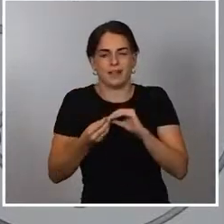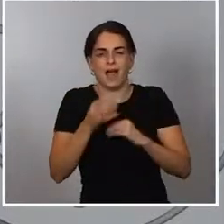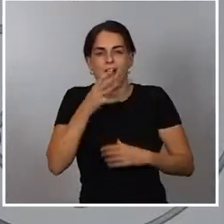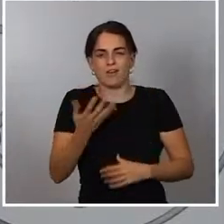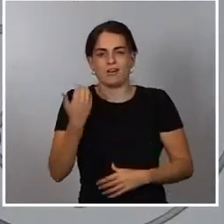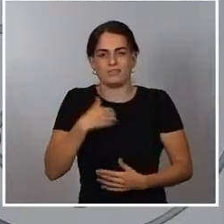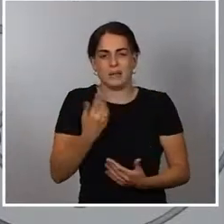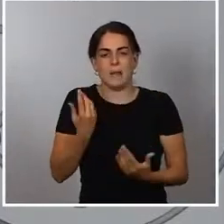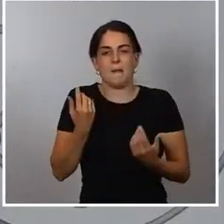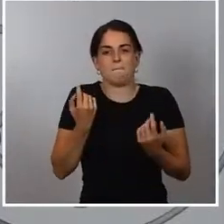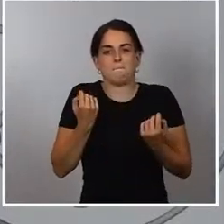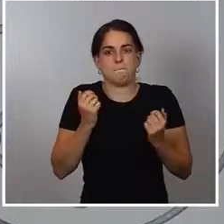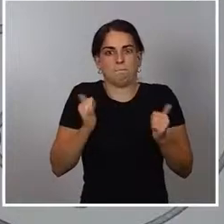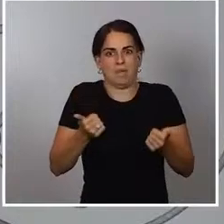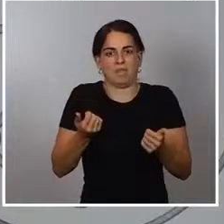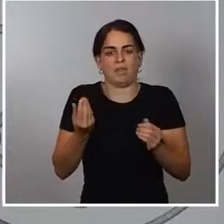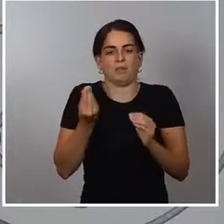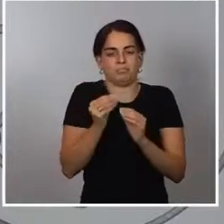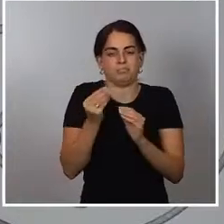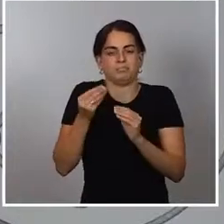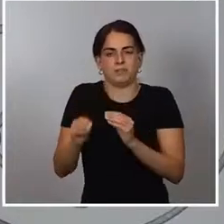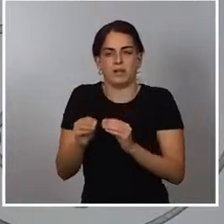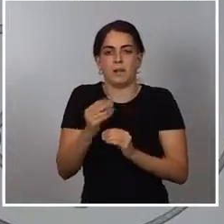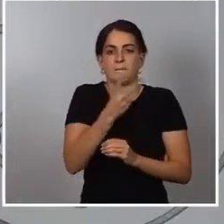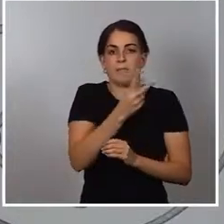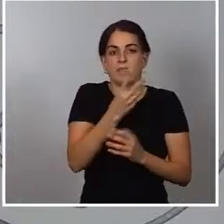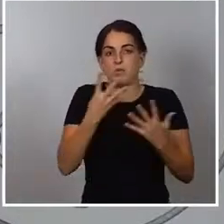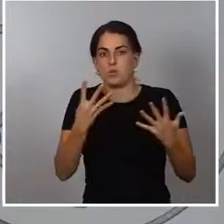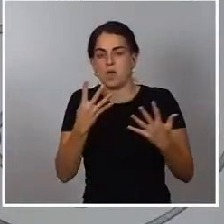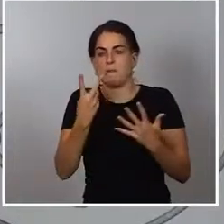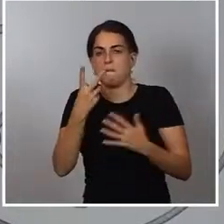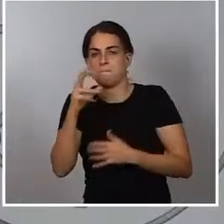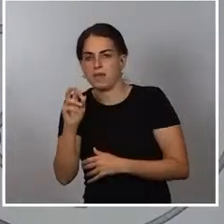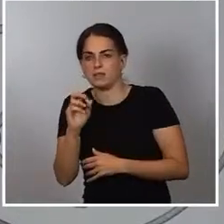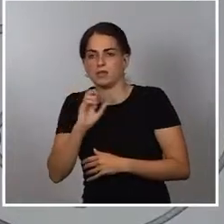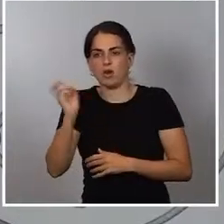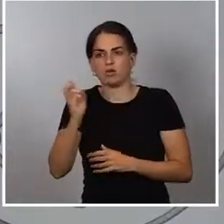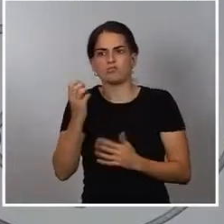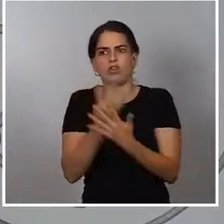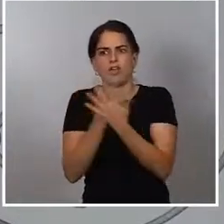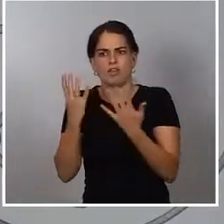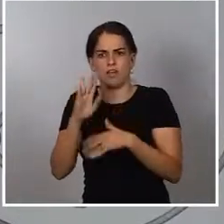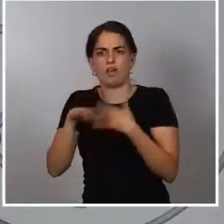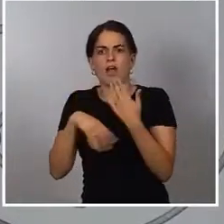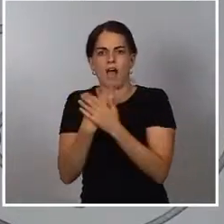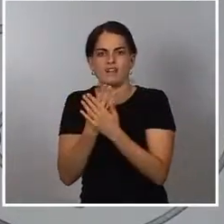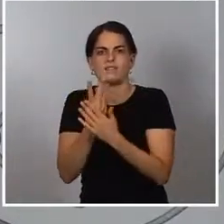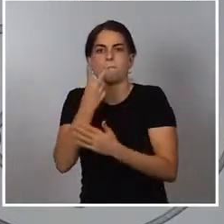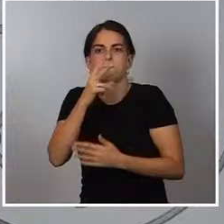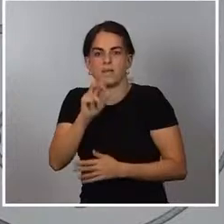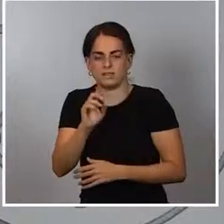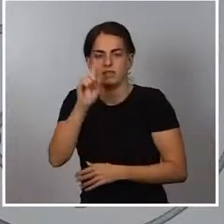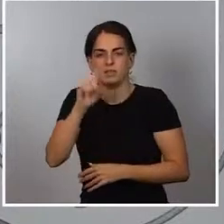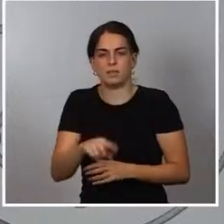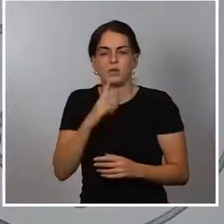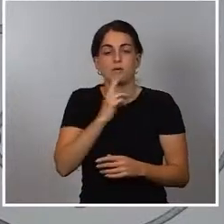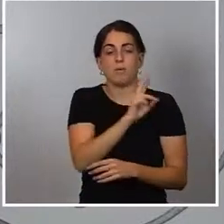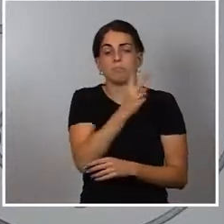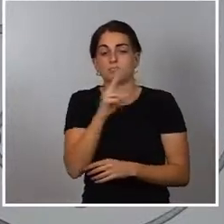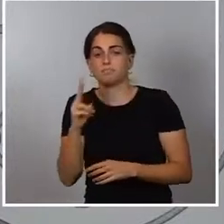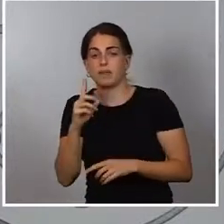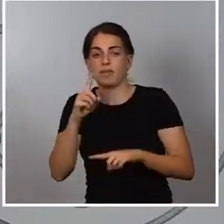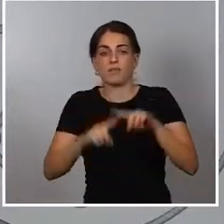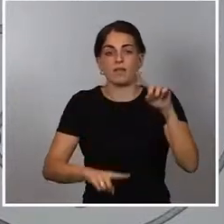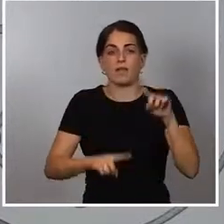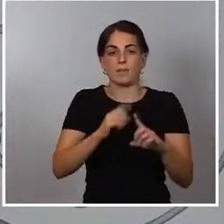algunas ya 29 20 otras 18 20 con lo cual esa digamos intercalar distintos tramos etarios